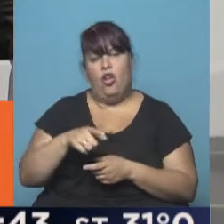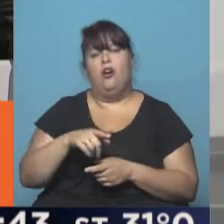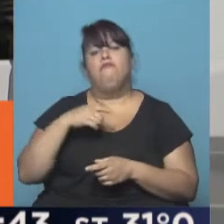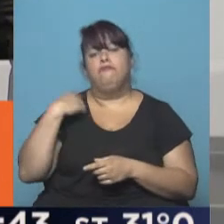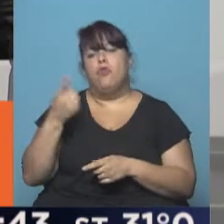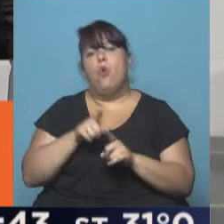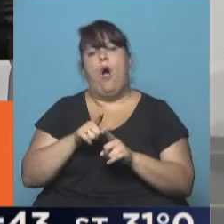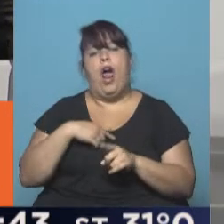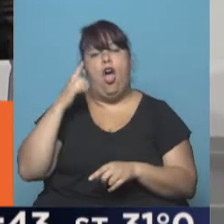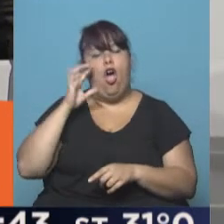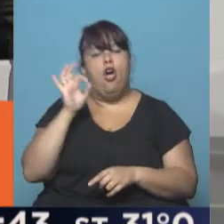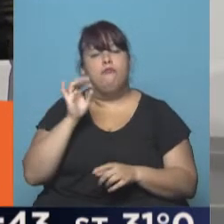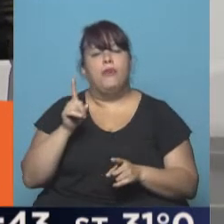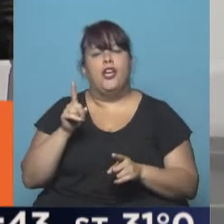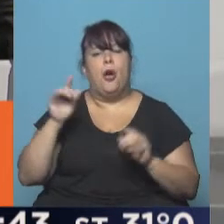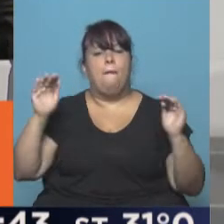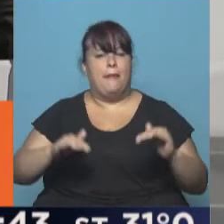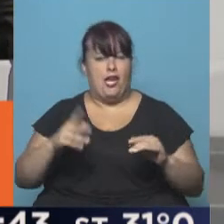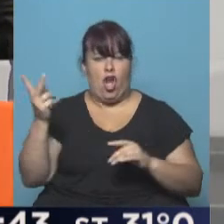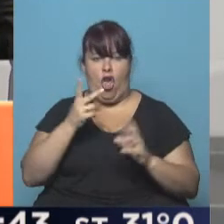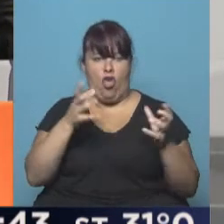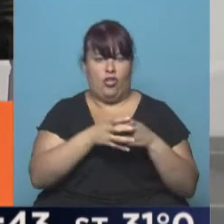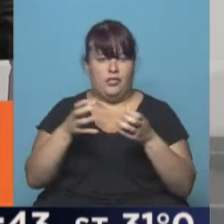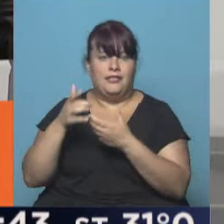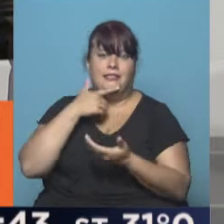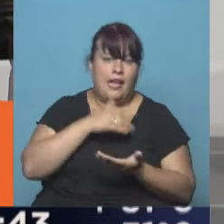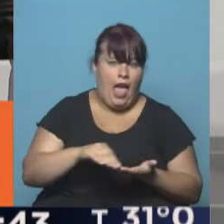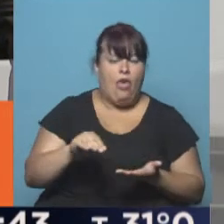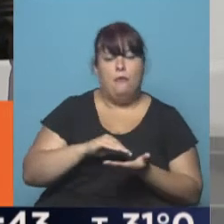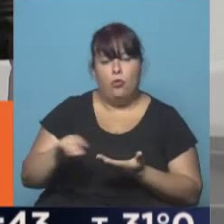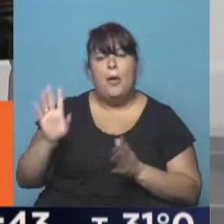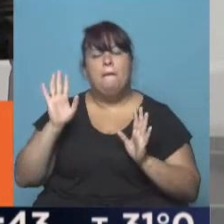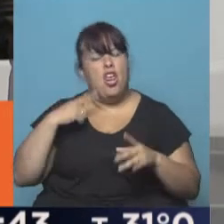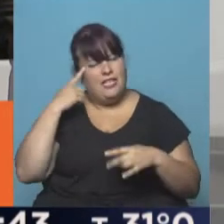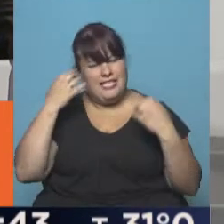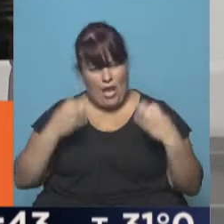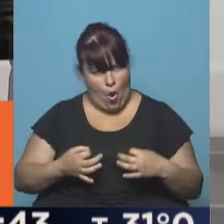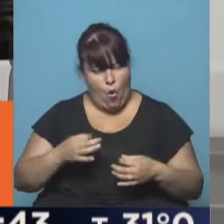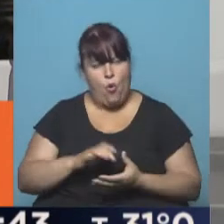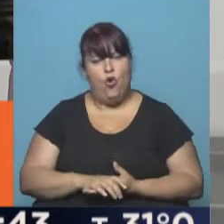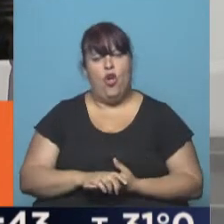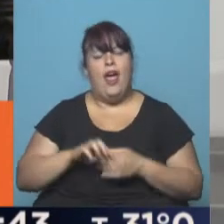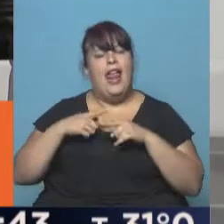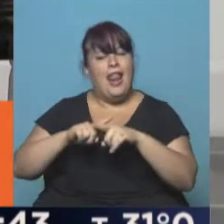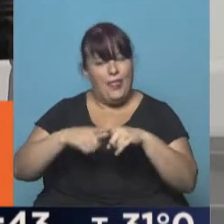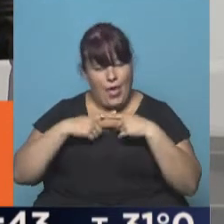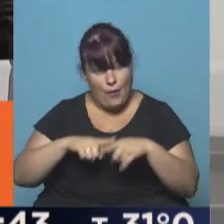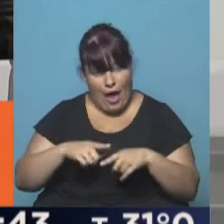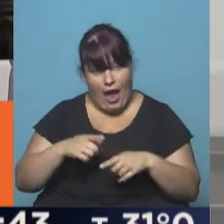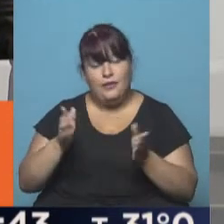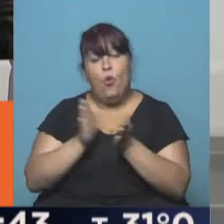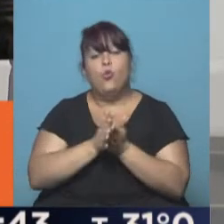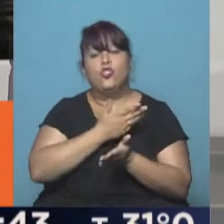lo hacemos desde una posición de minoría en ambas cámaras, pero con el convencimiento de que la discusión con